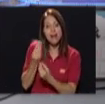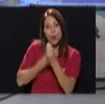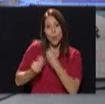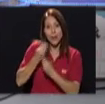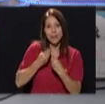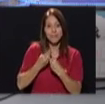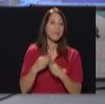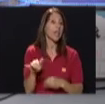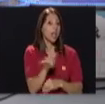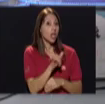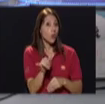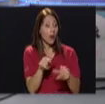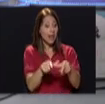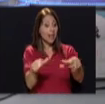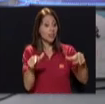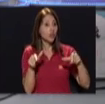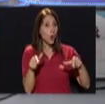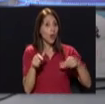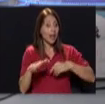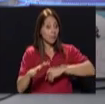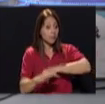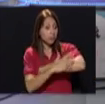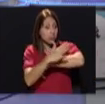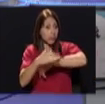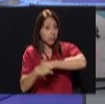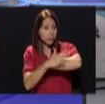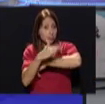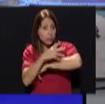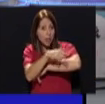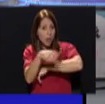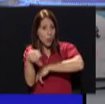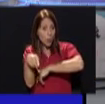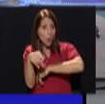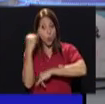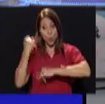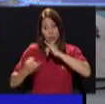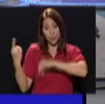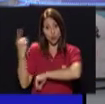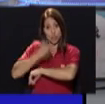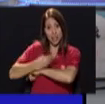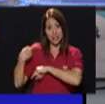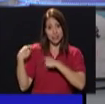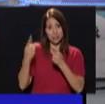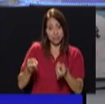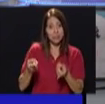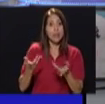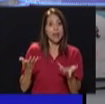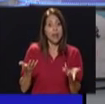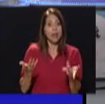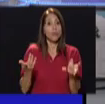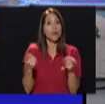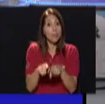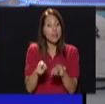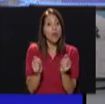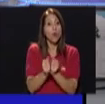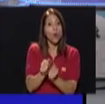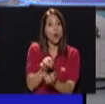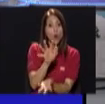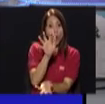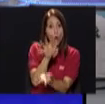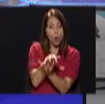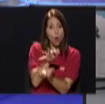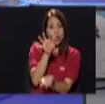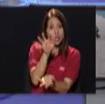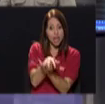Igualmente en las zonas marino-costeras, a veces también, como hemos tenido en los últimos días, interacciones con